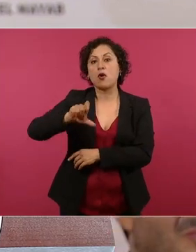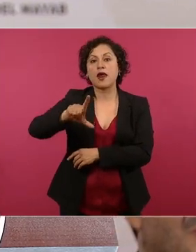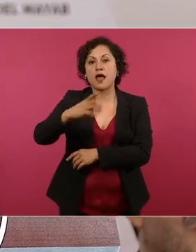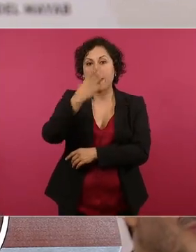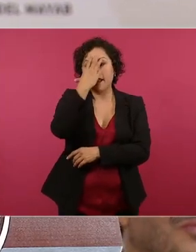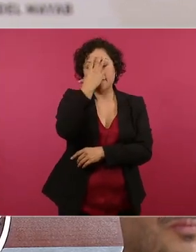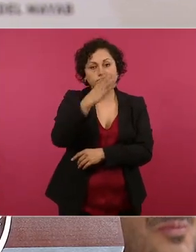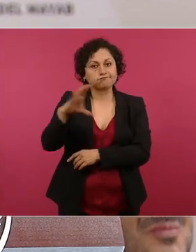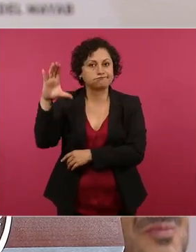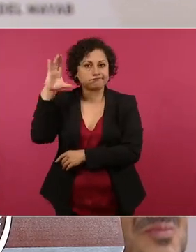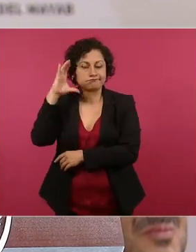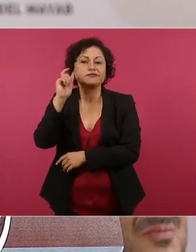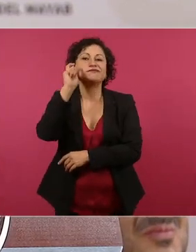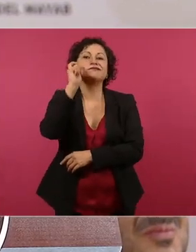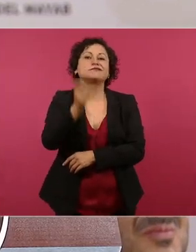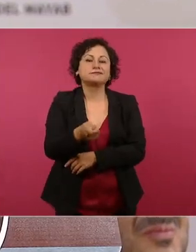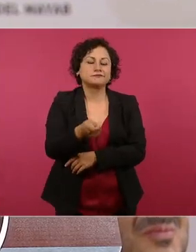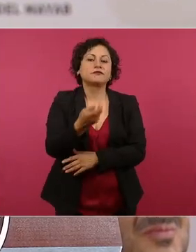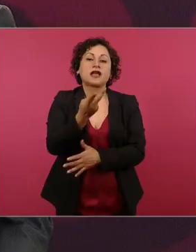un doble rasero.